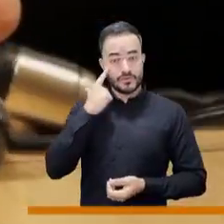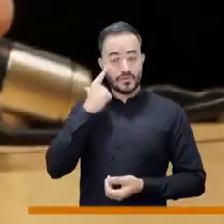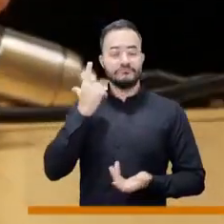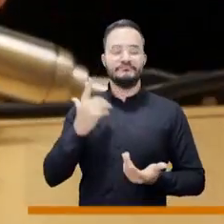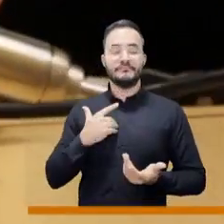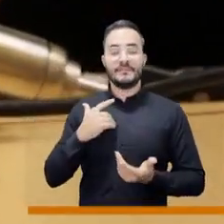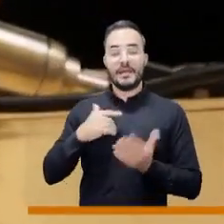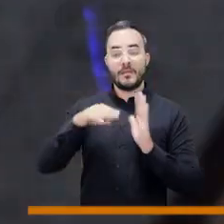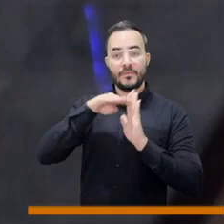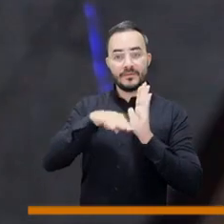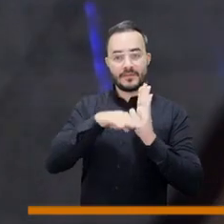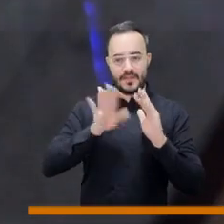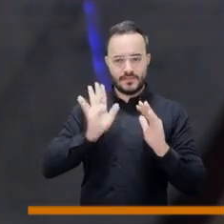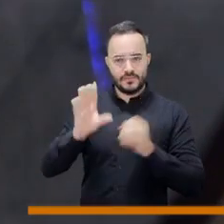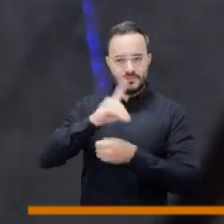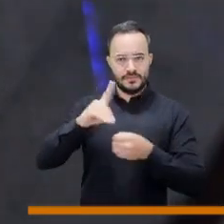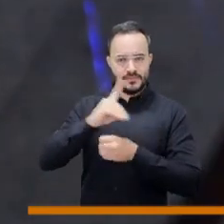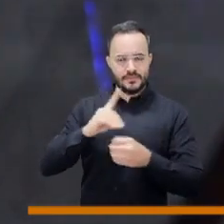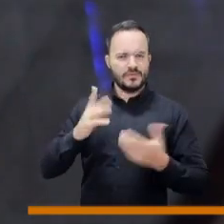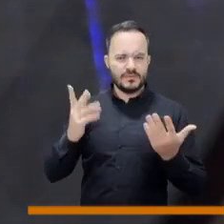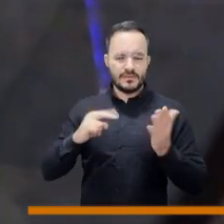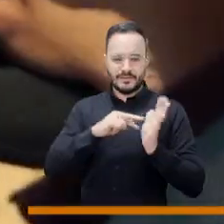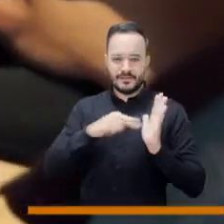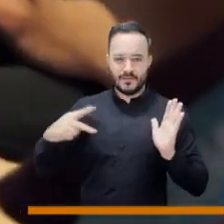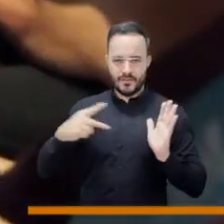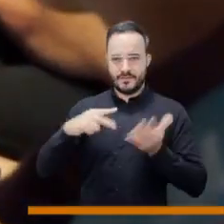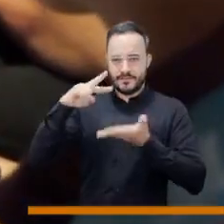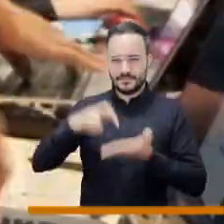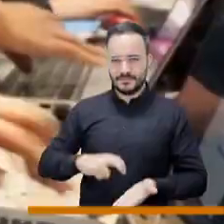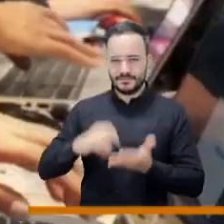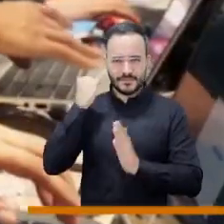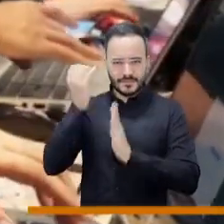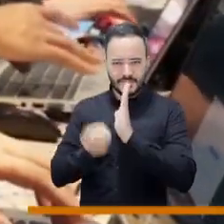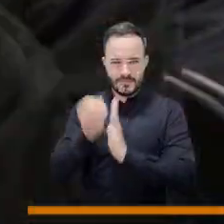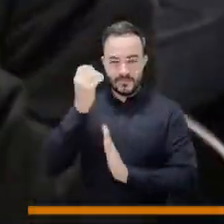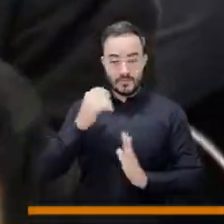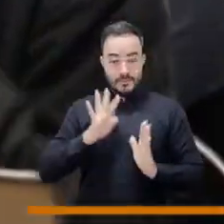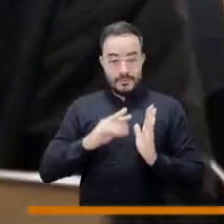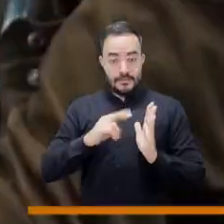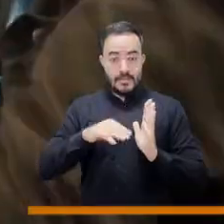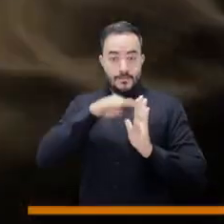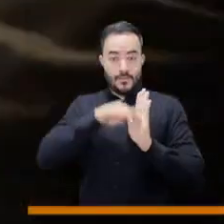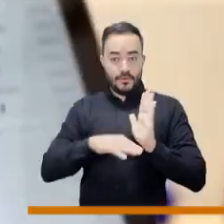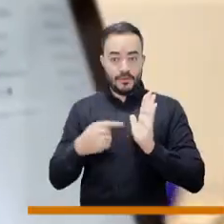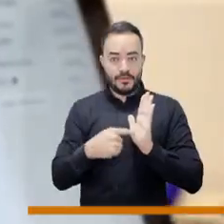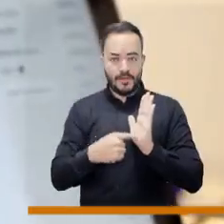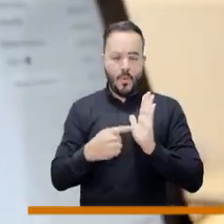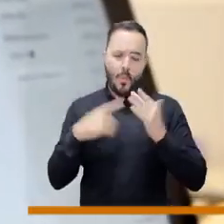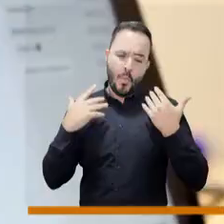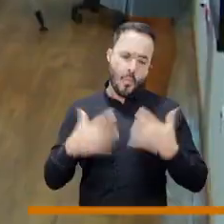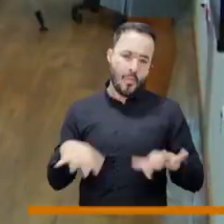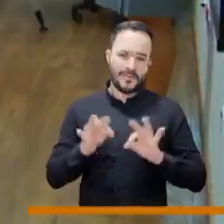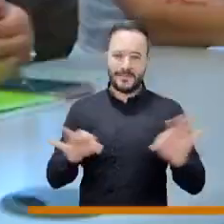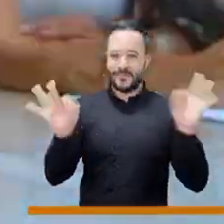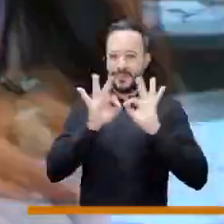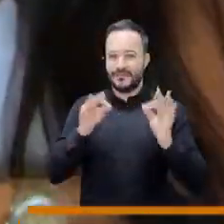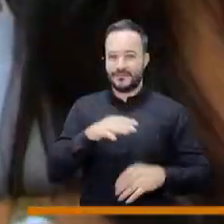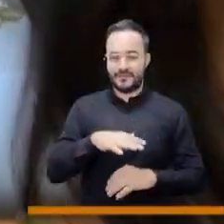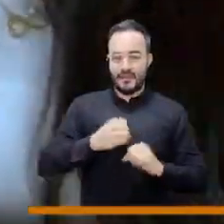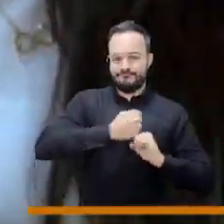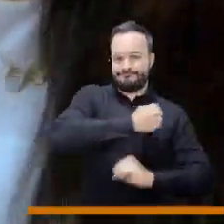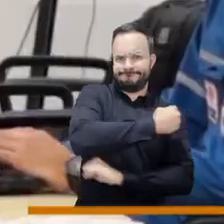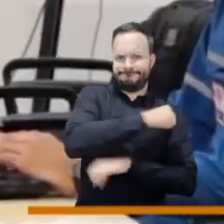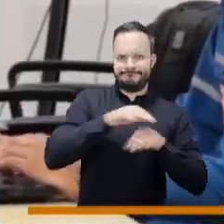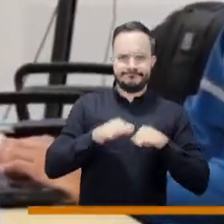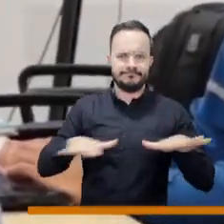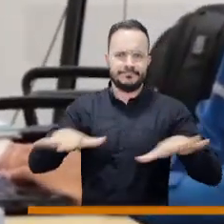Recordemos que la Política Distrital de Ciencia, Tecnología e Innovación para la Sostenibilidad del Distrito Especial de Medellín es la columna